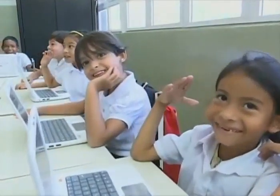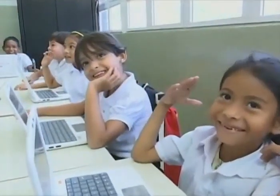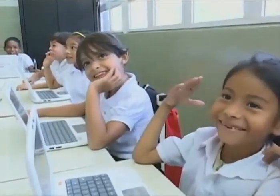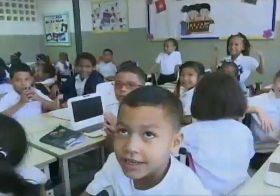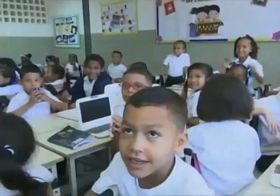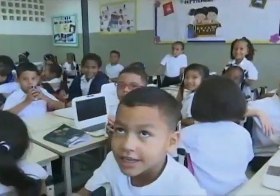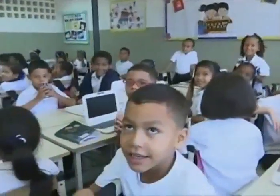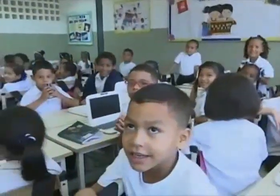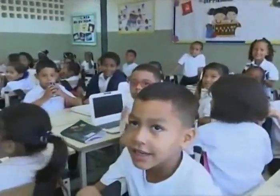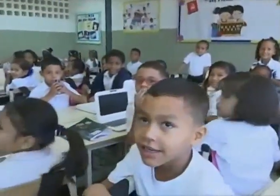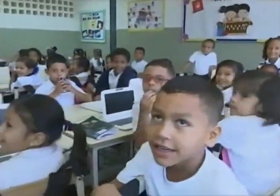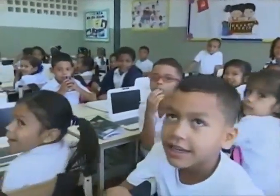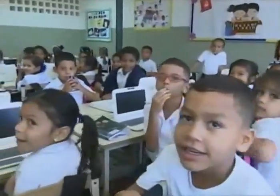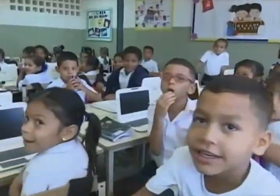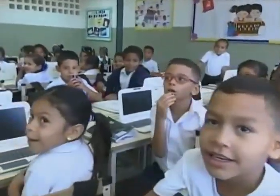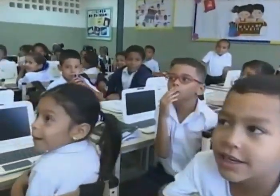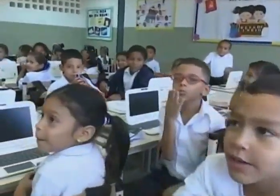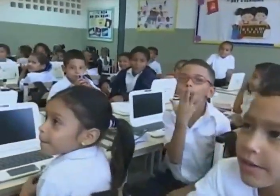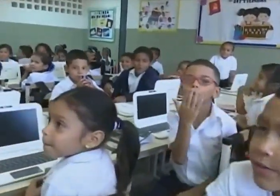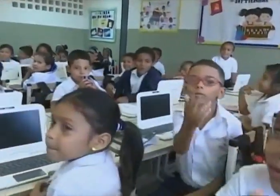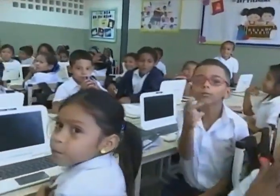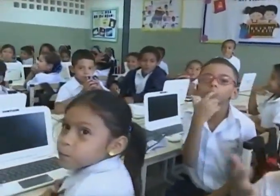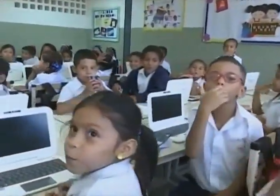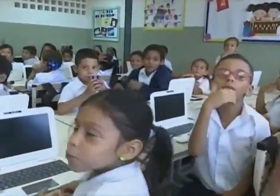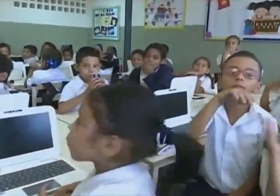allá. Saludos, tú trabajas en la planta también.